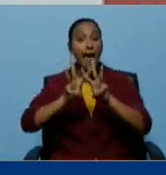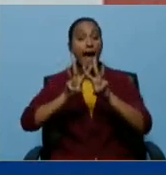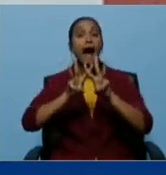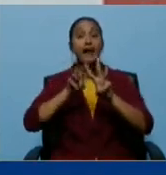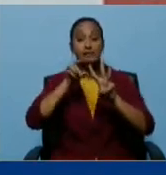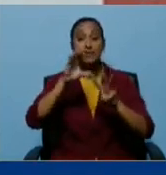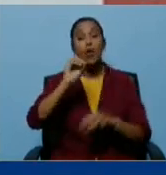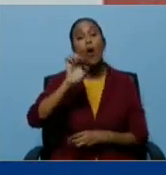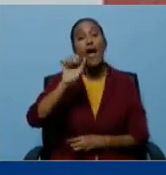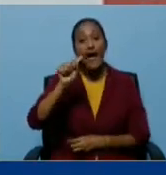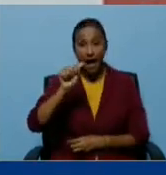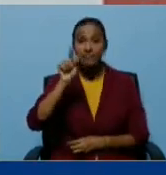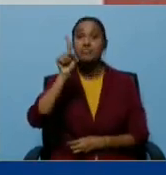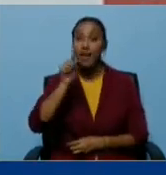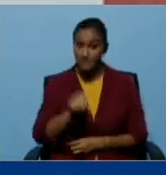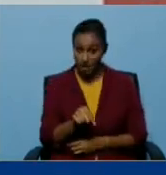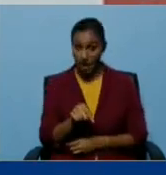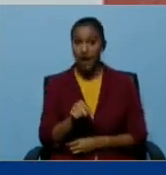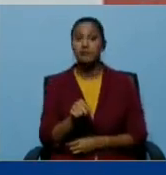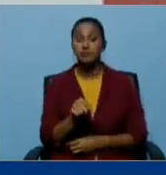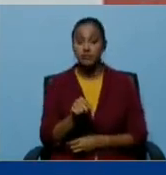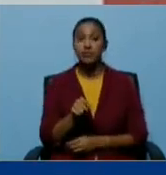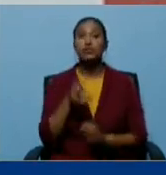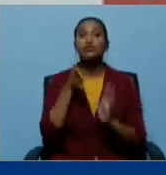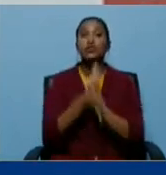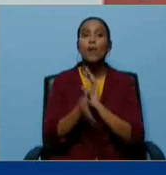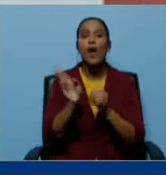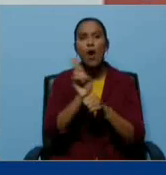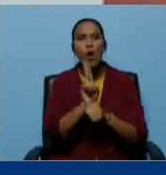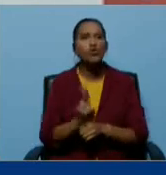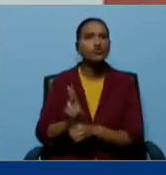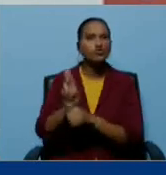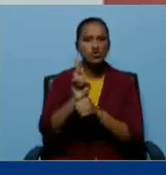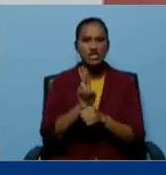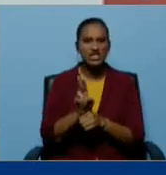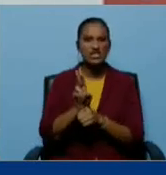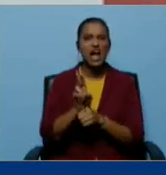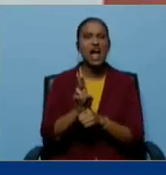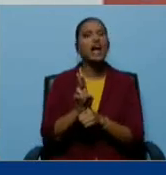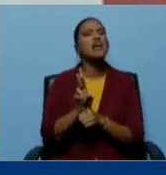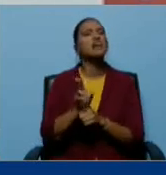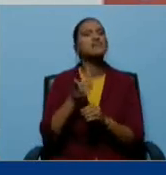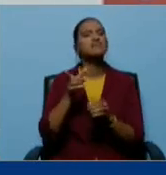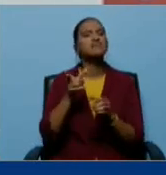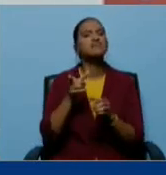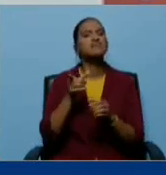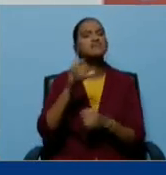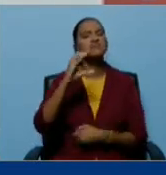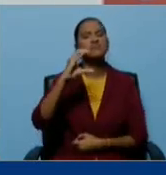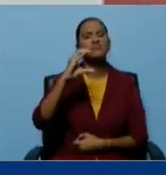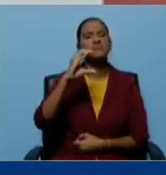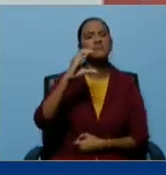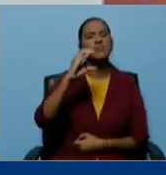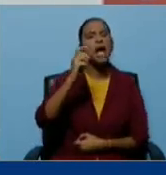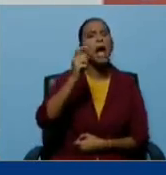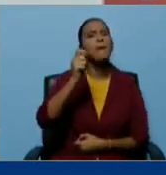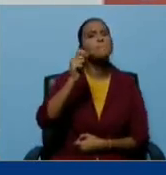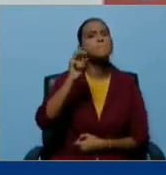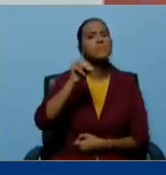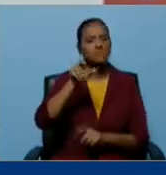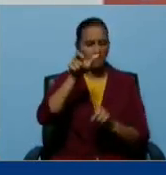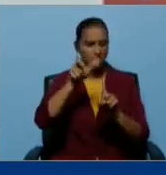utilizar a una CDI mellada, desprestigiada, decadente.